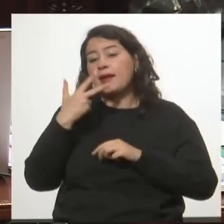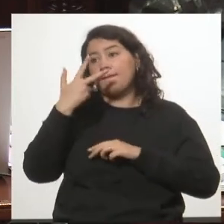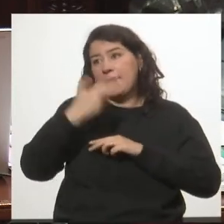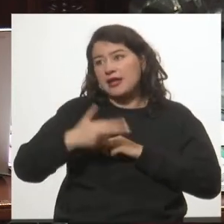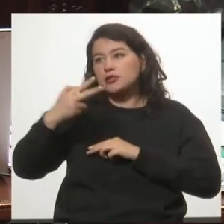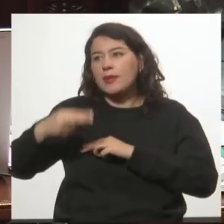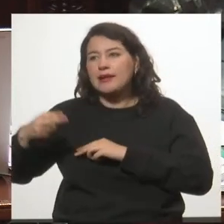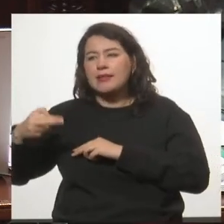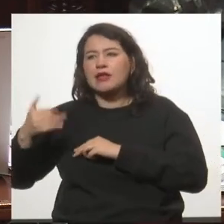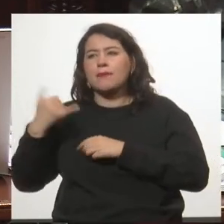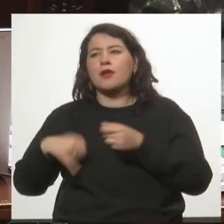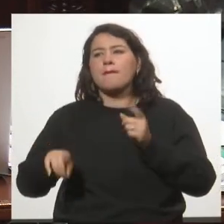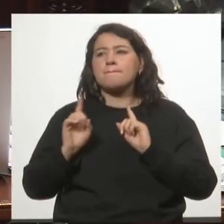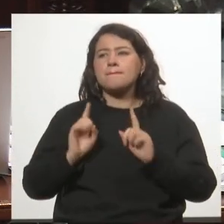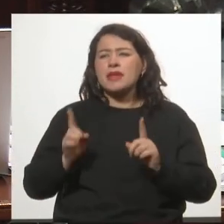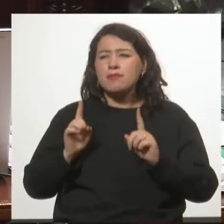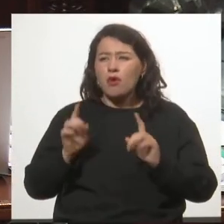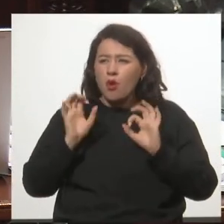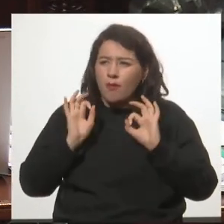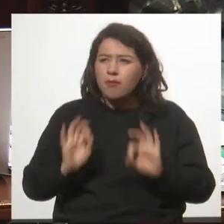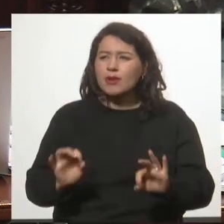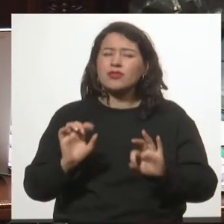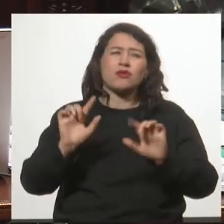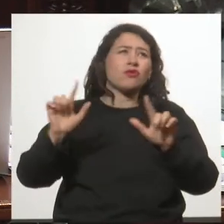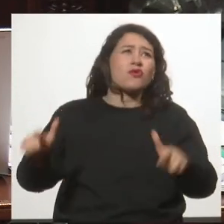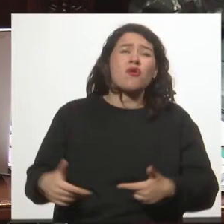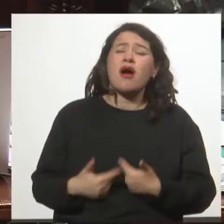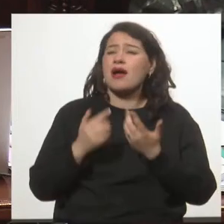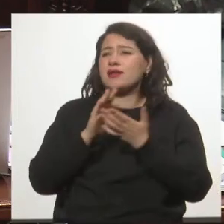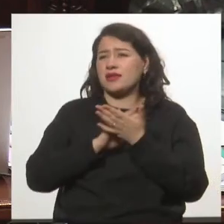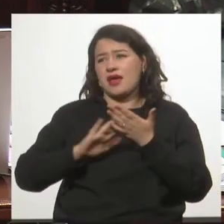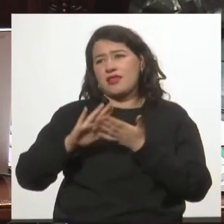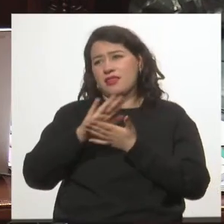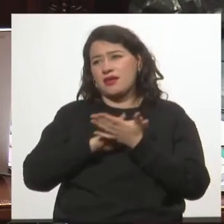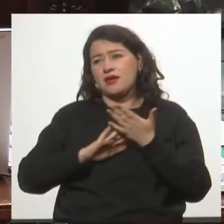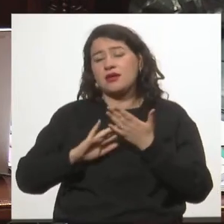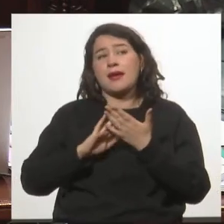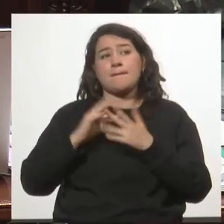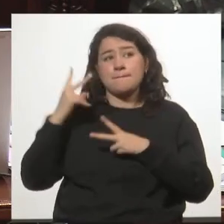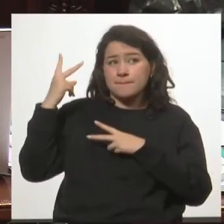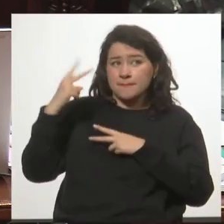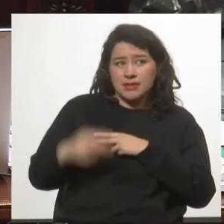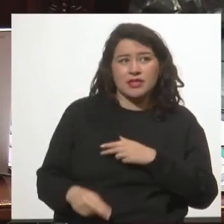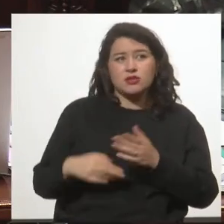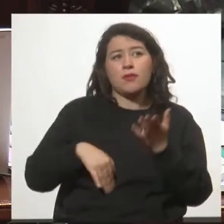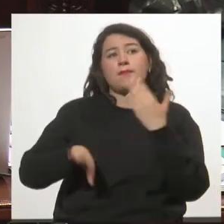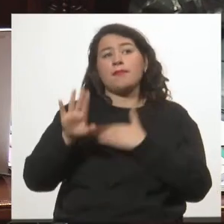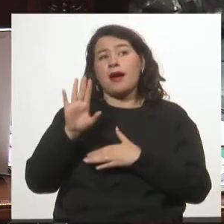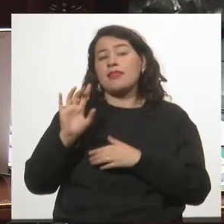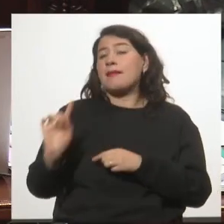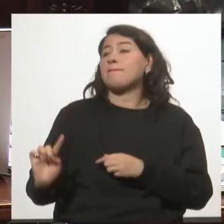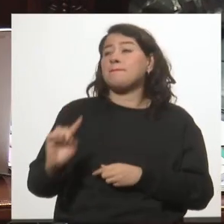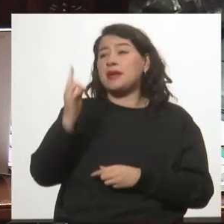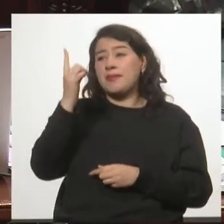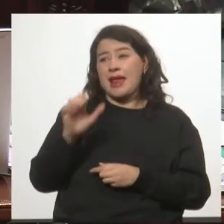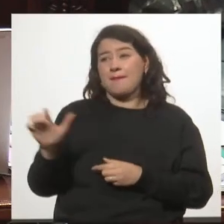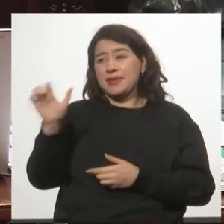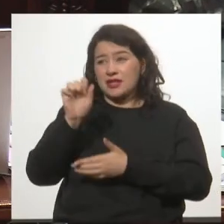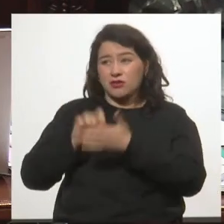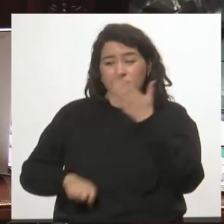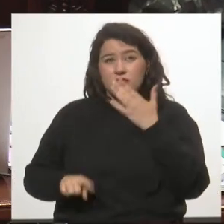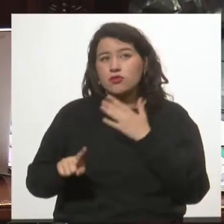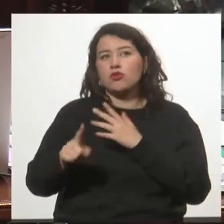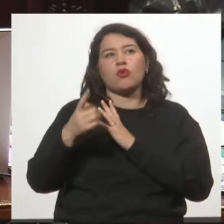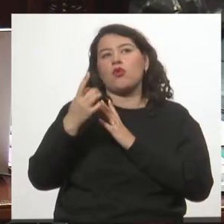el mismo fue incompleto en todo momento y los plazos sobre todo del contratista principal no se